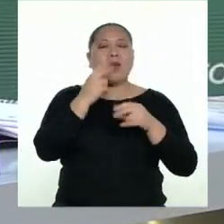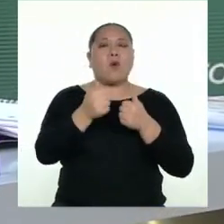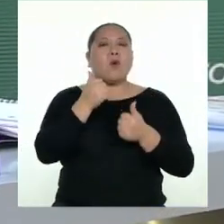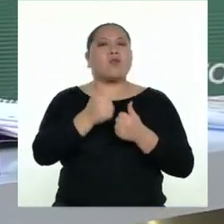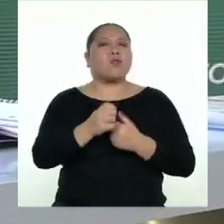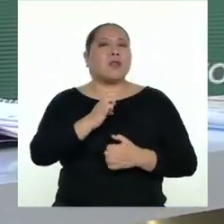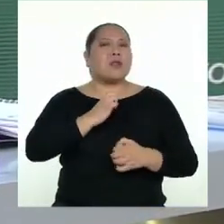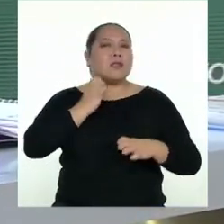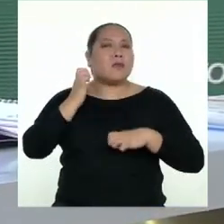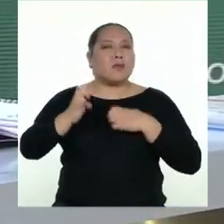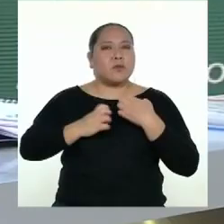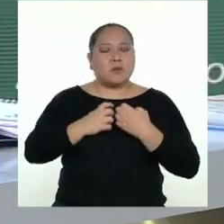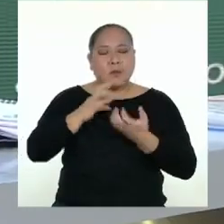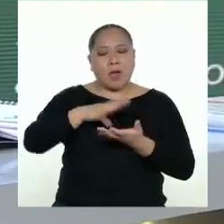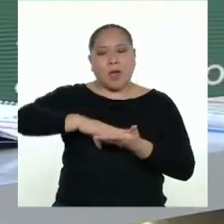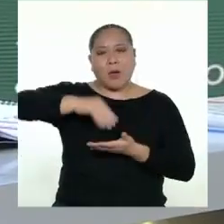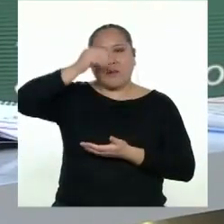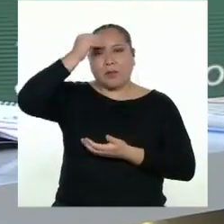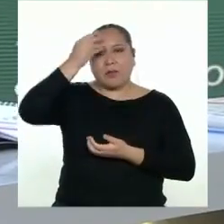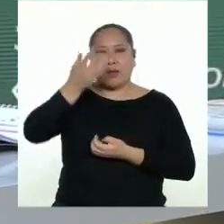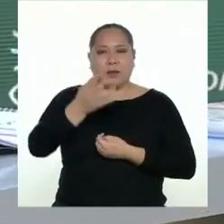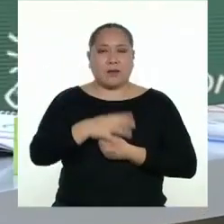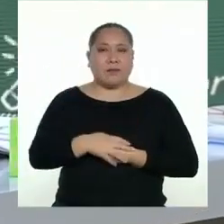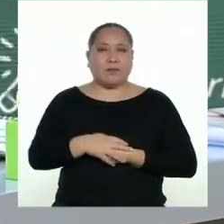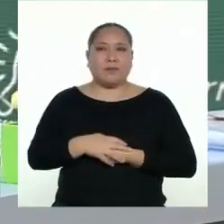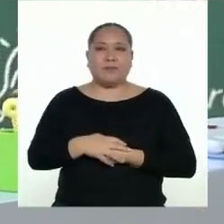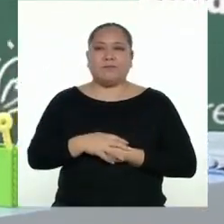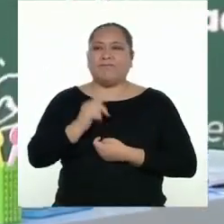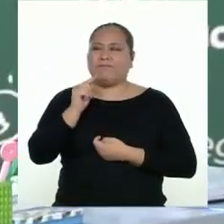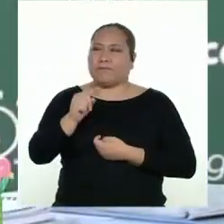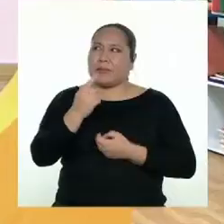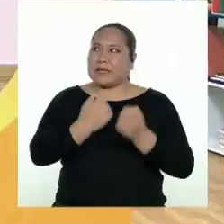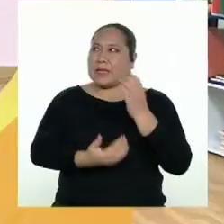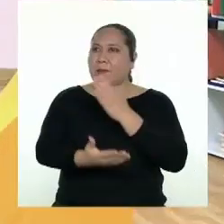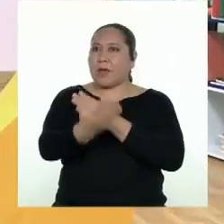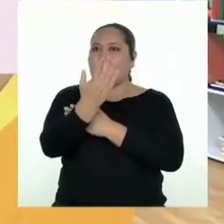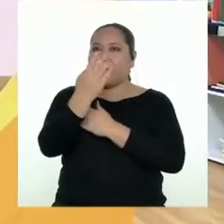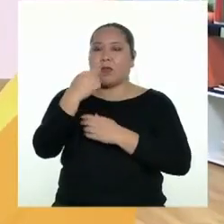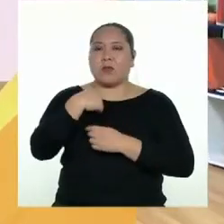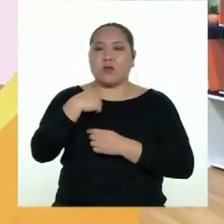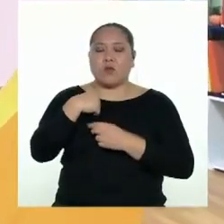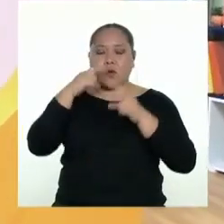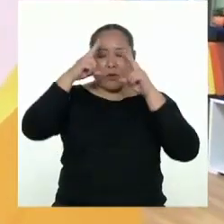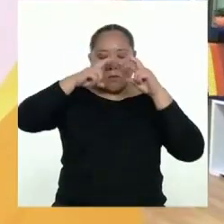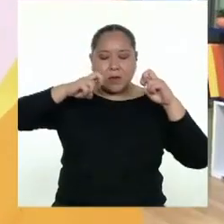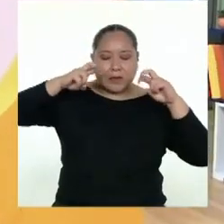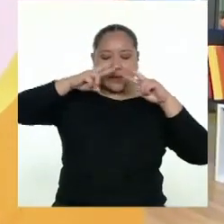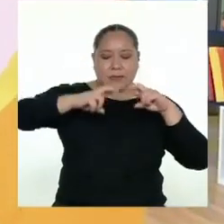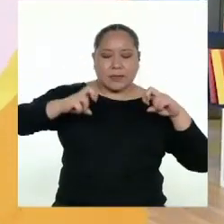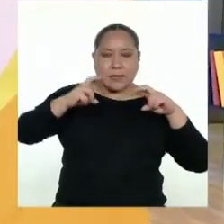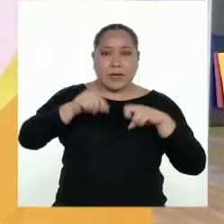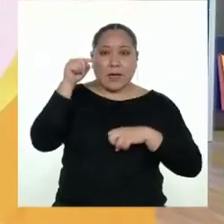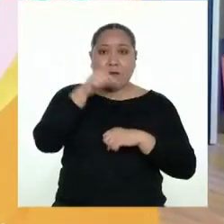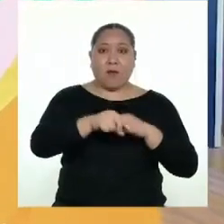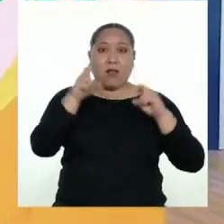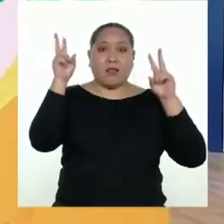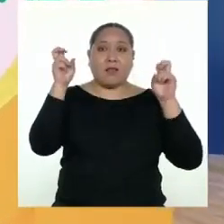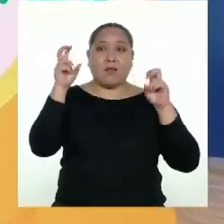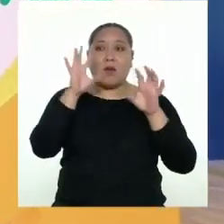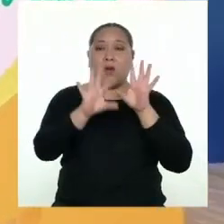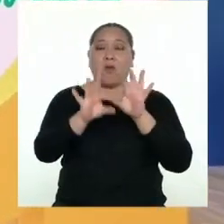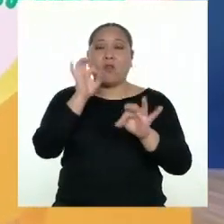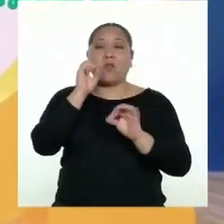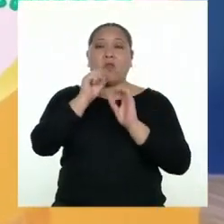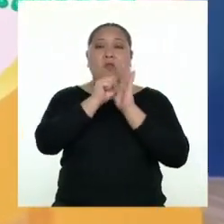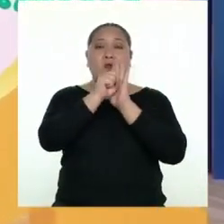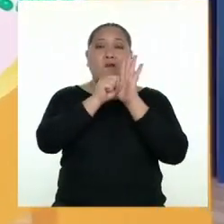para aprender a gestionarlas. Profesora, esta mañana, mientras investigaba sobre el tema, encontré un